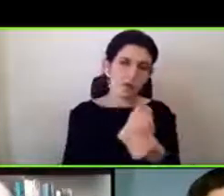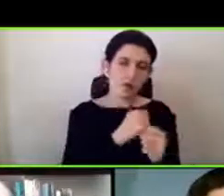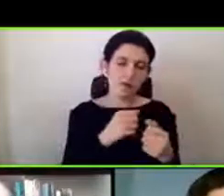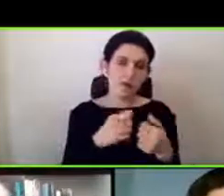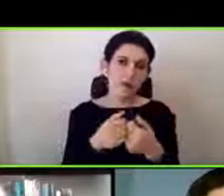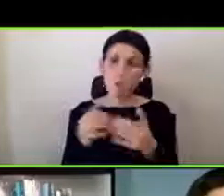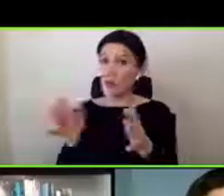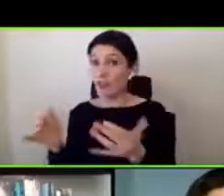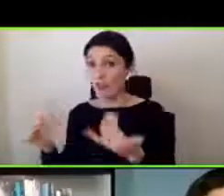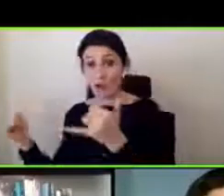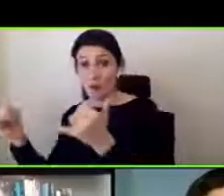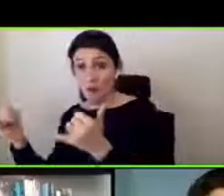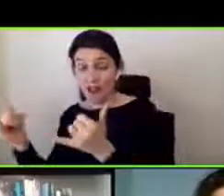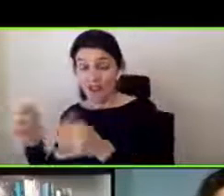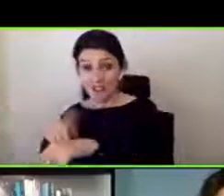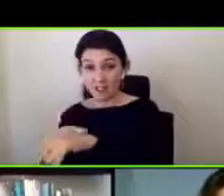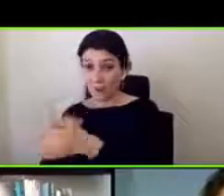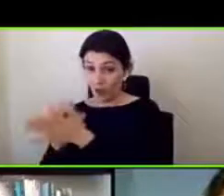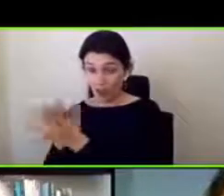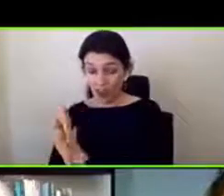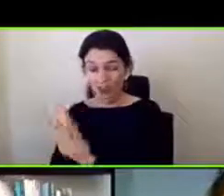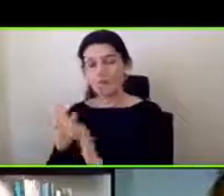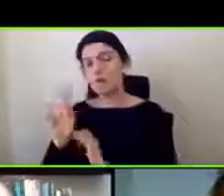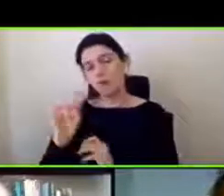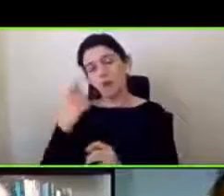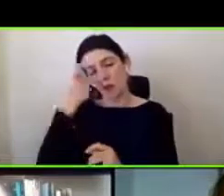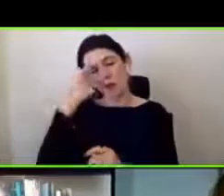jugar, pero sí estamos en el lugar, y yo creo que